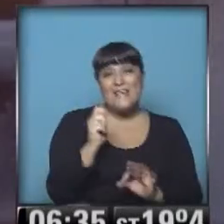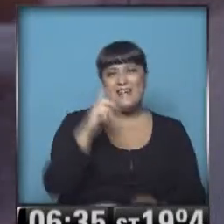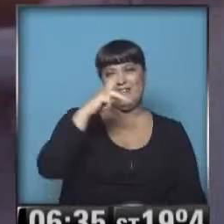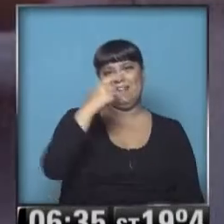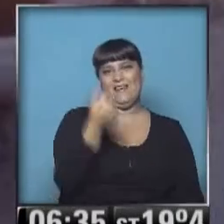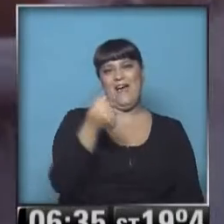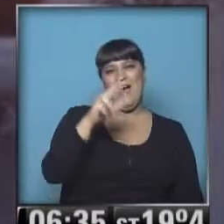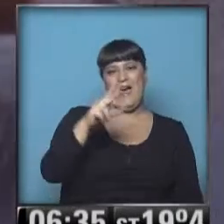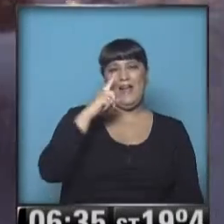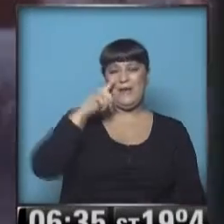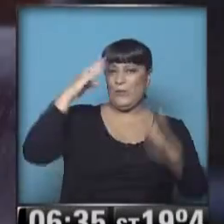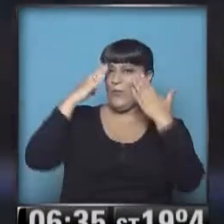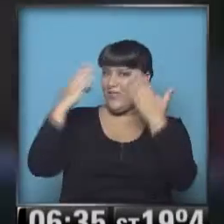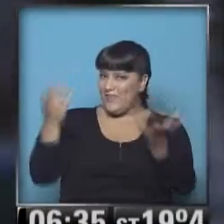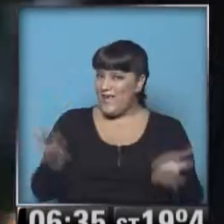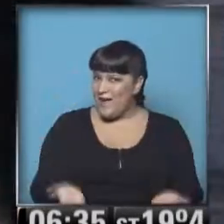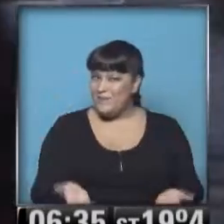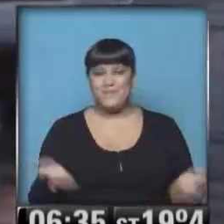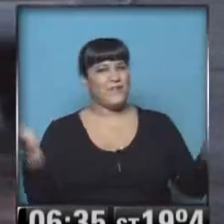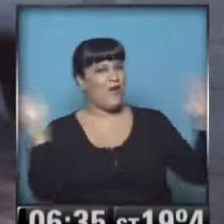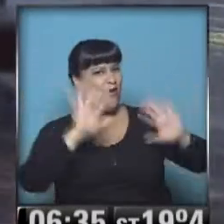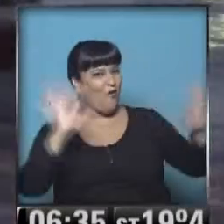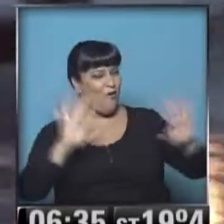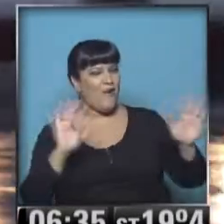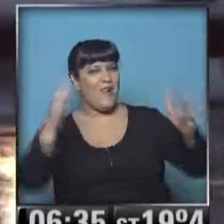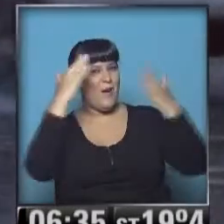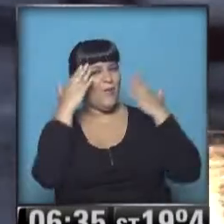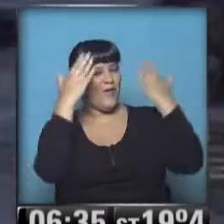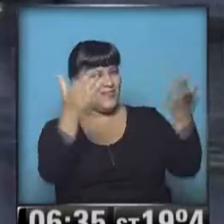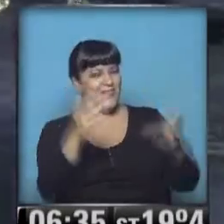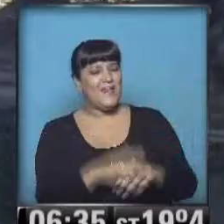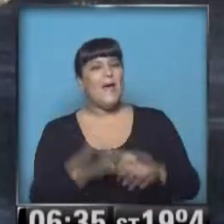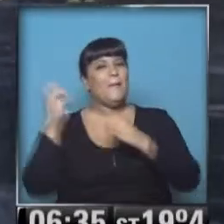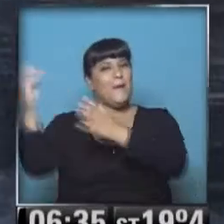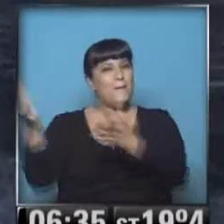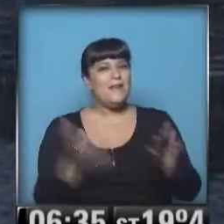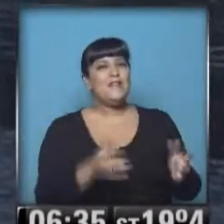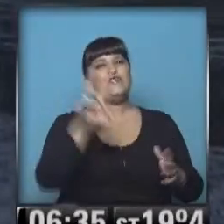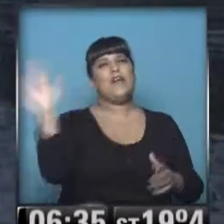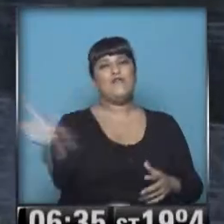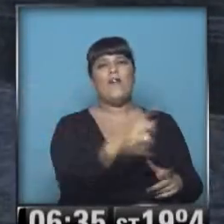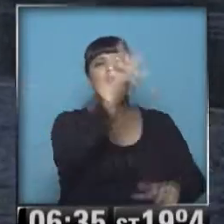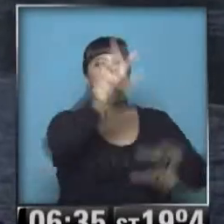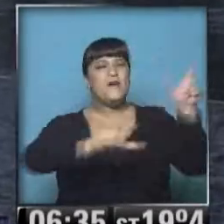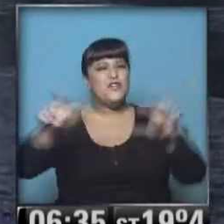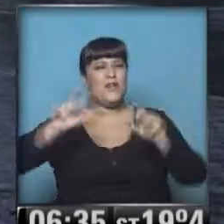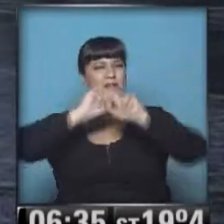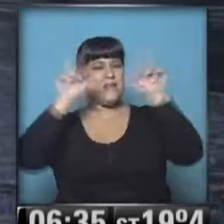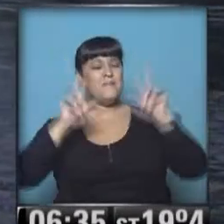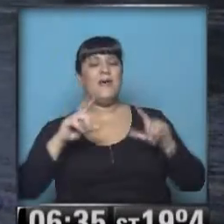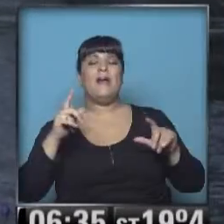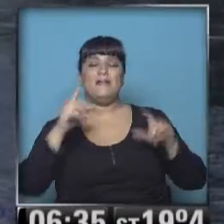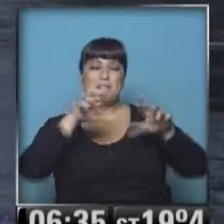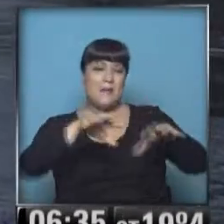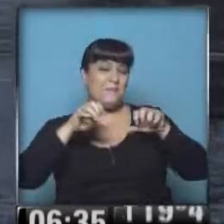Cari. Buen día, Karina, buen día. Hola, Nadia, muy buen día. Bienvenidos a todos los felices madrugadores a este